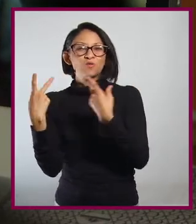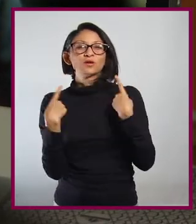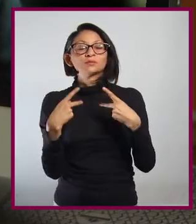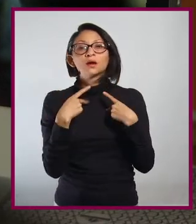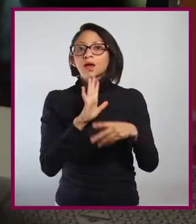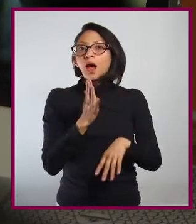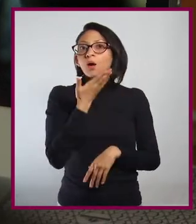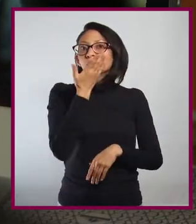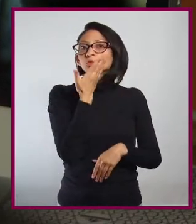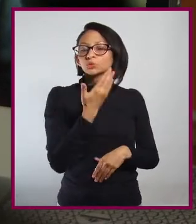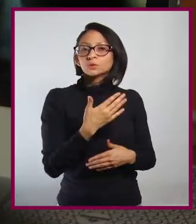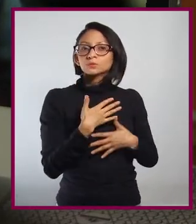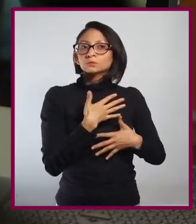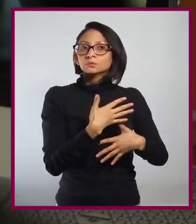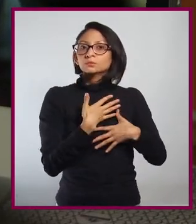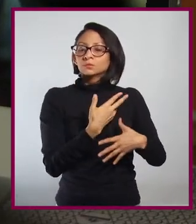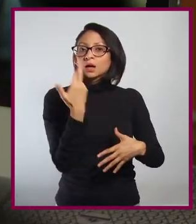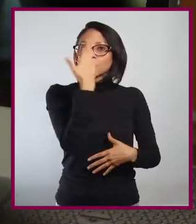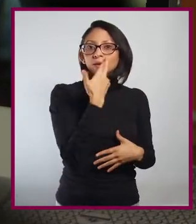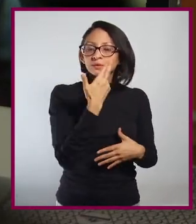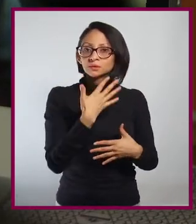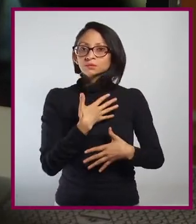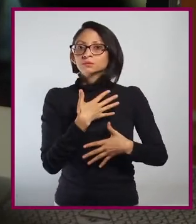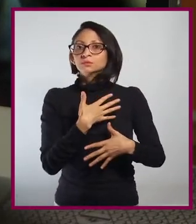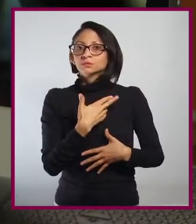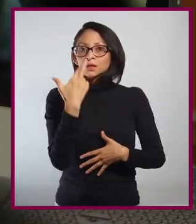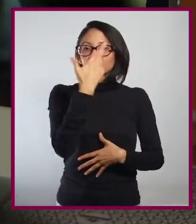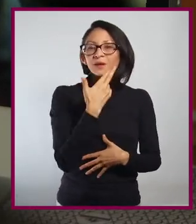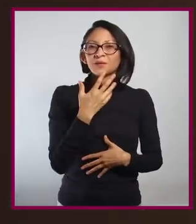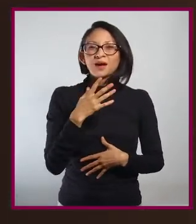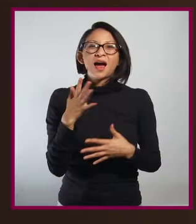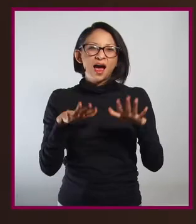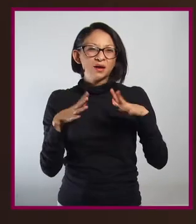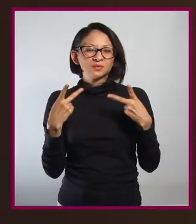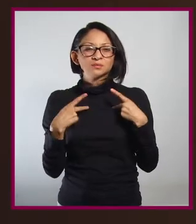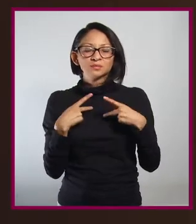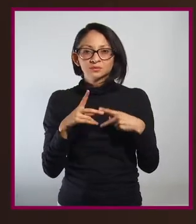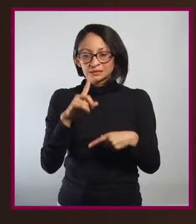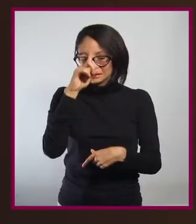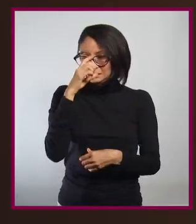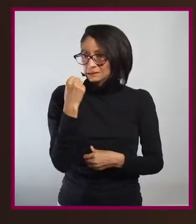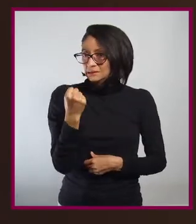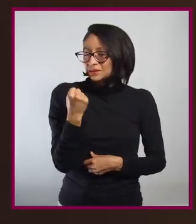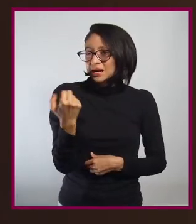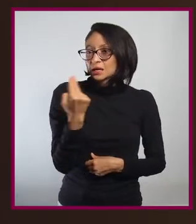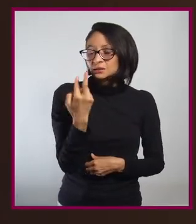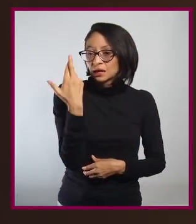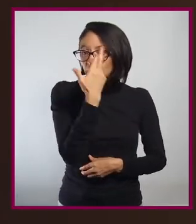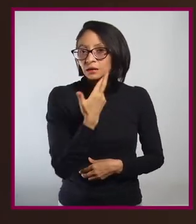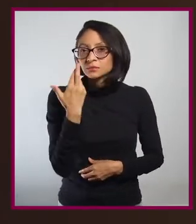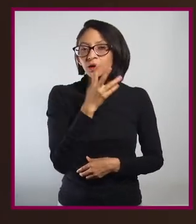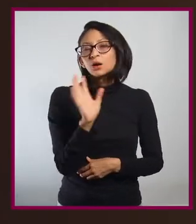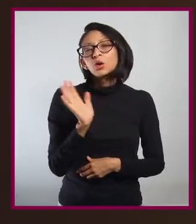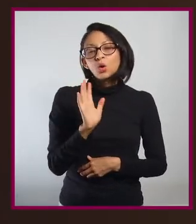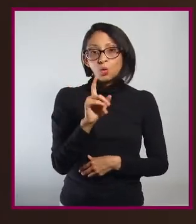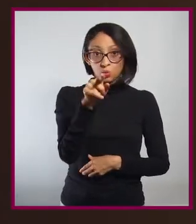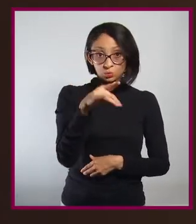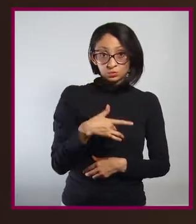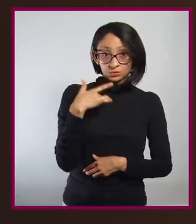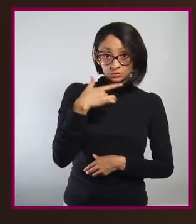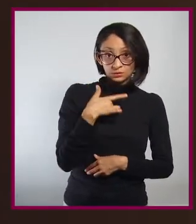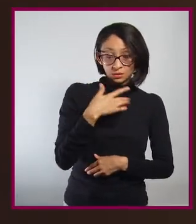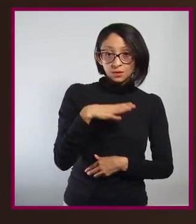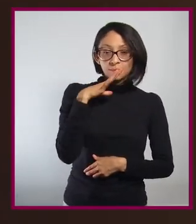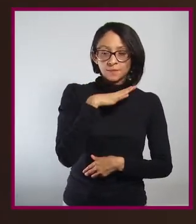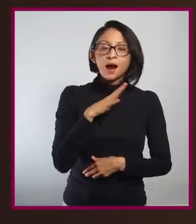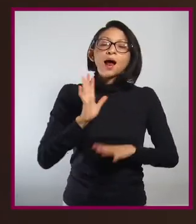han tomado como rutina y ha generado depresión, ansiedad en muchos pacientes cuando son variaciones